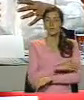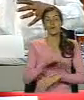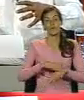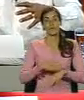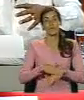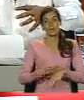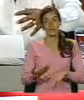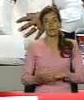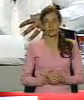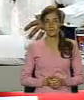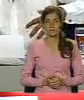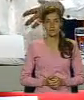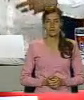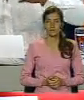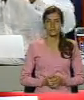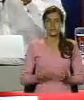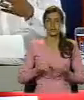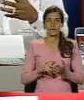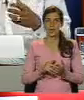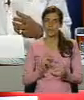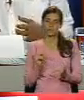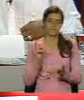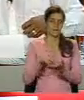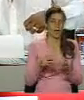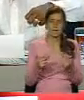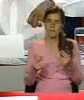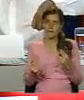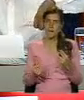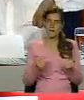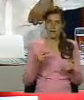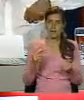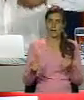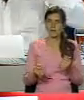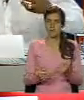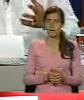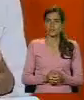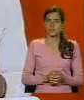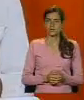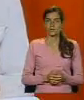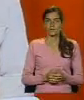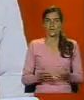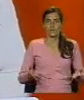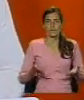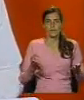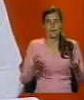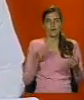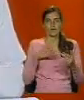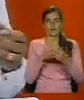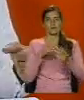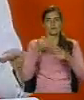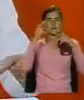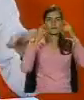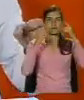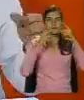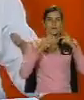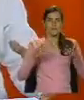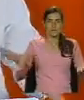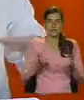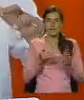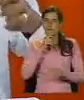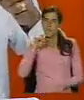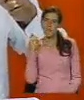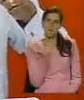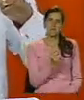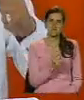es tan activado, es tan motivado contra Chávez. Están motivados por el